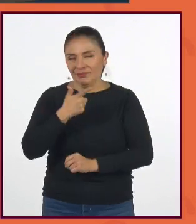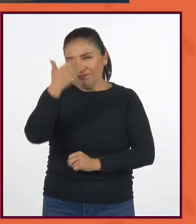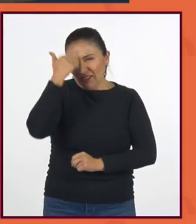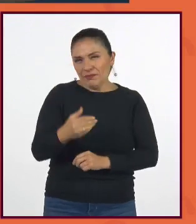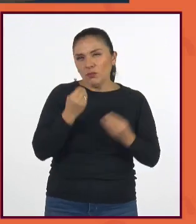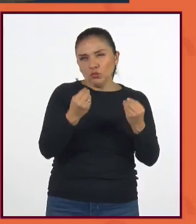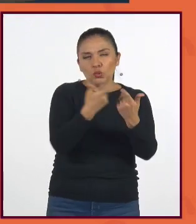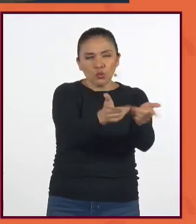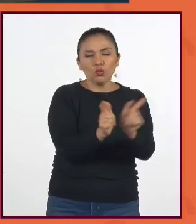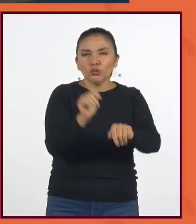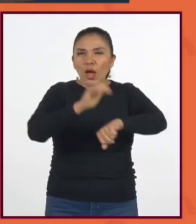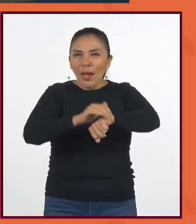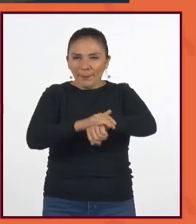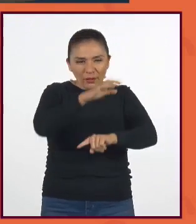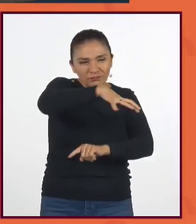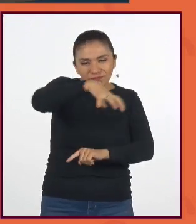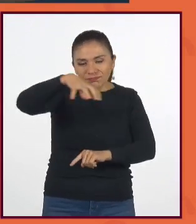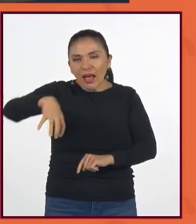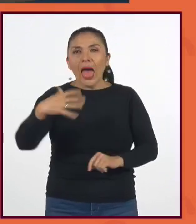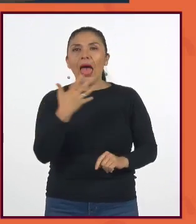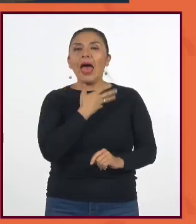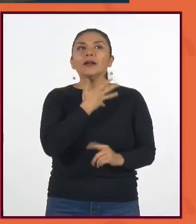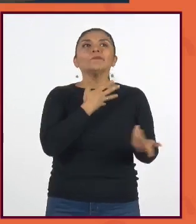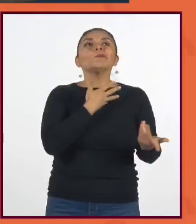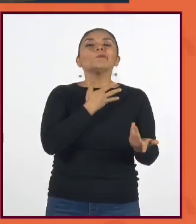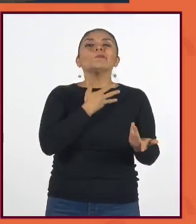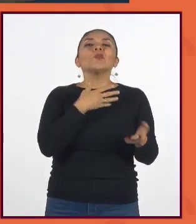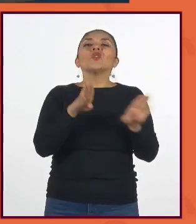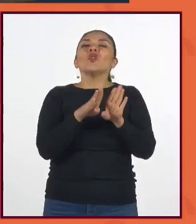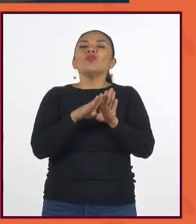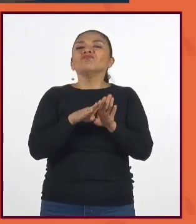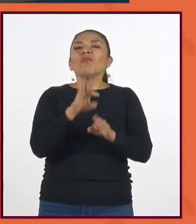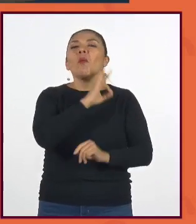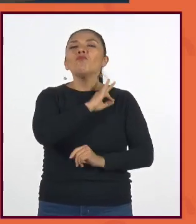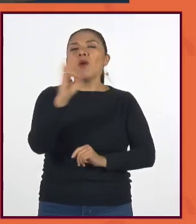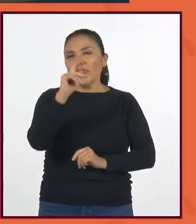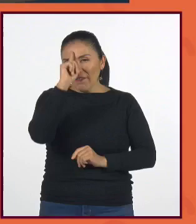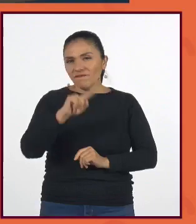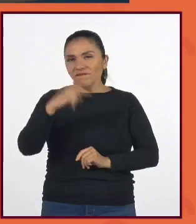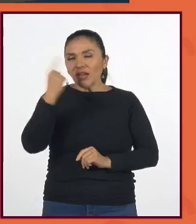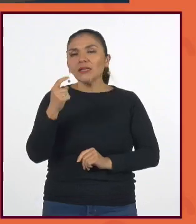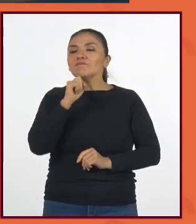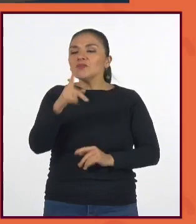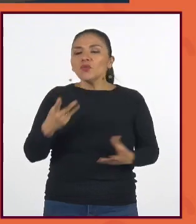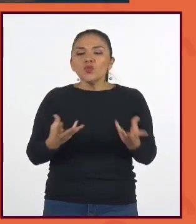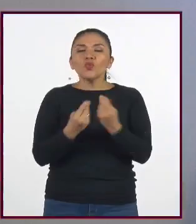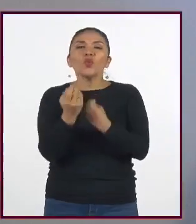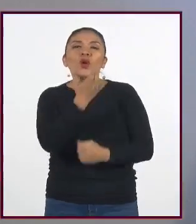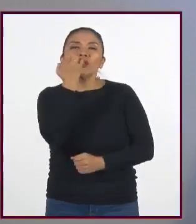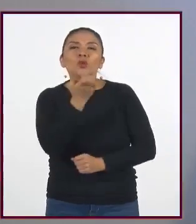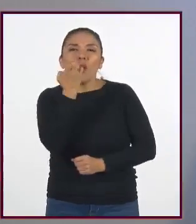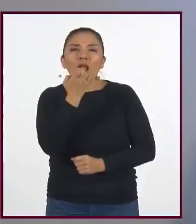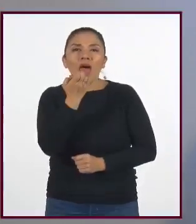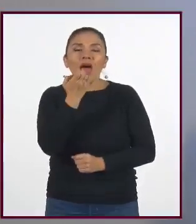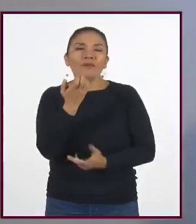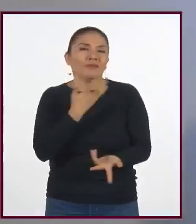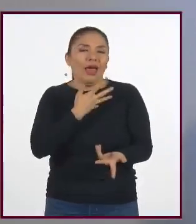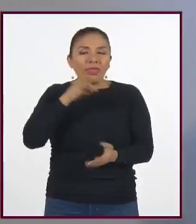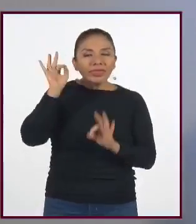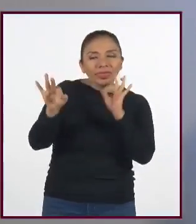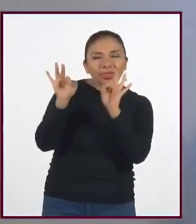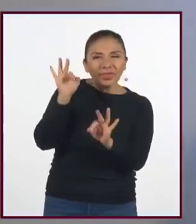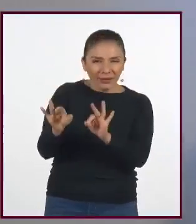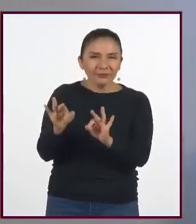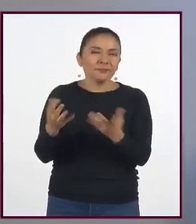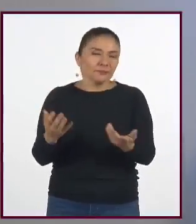los grupos de amigos que influyen están dentro del entorno escolar. Entonces,